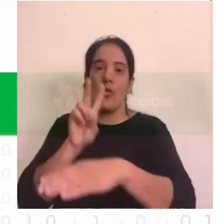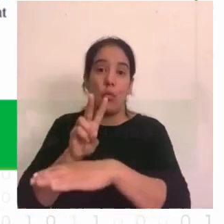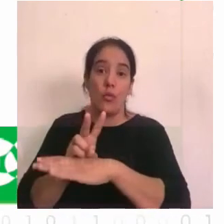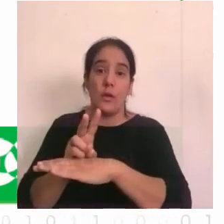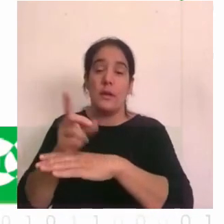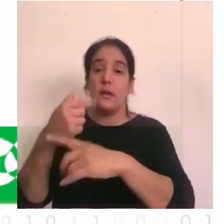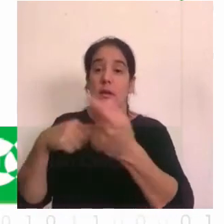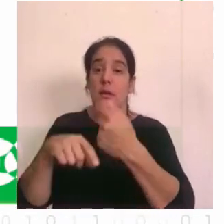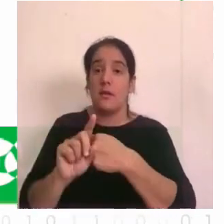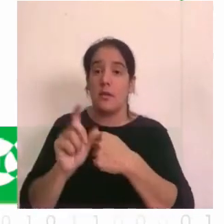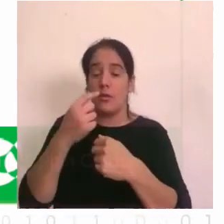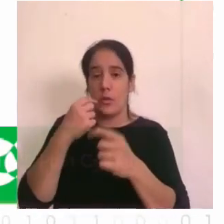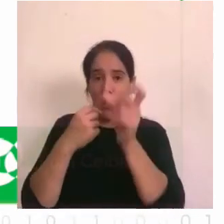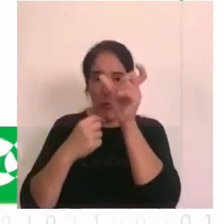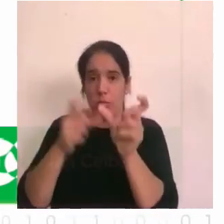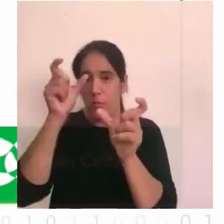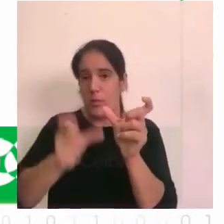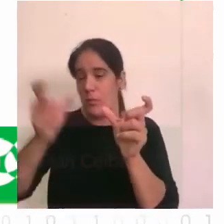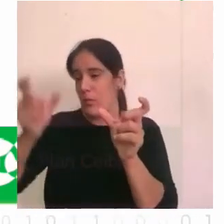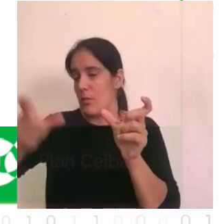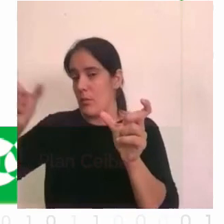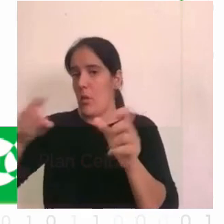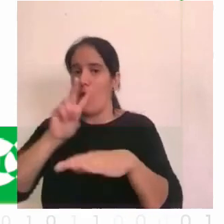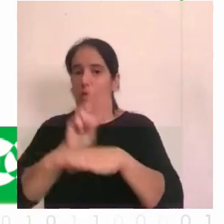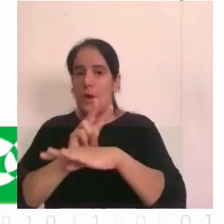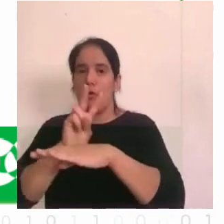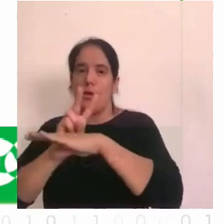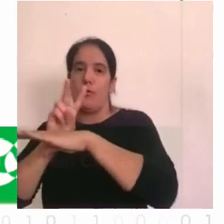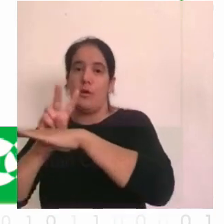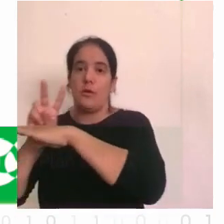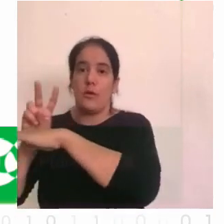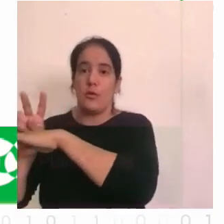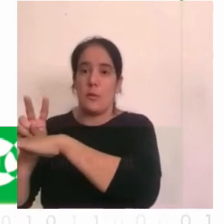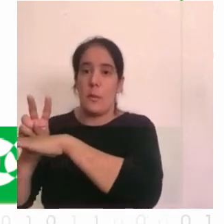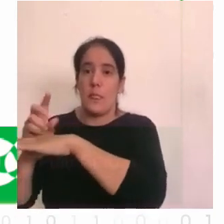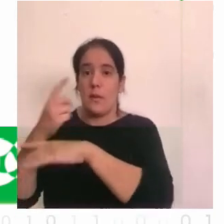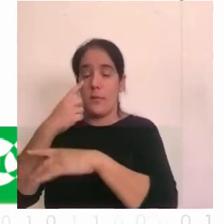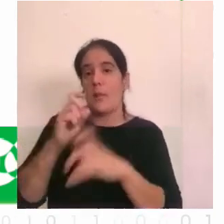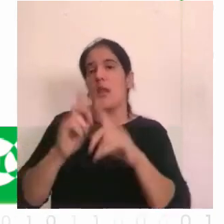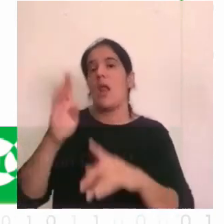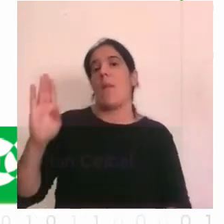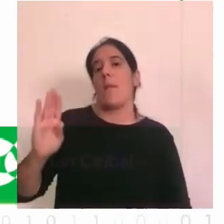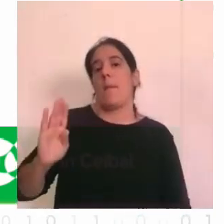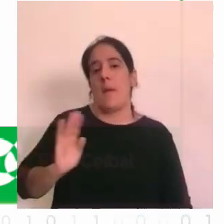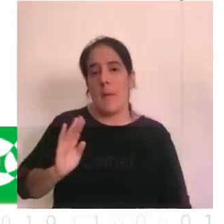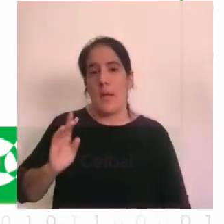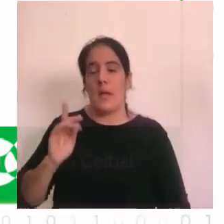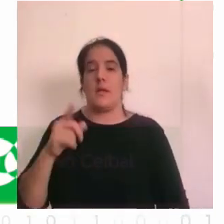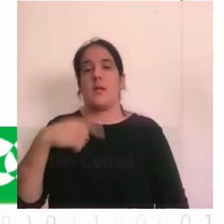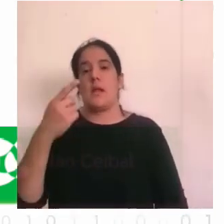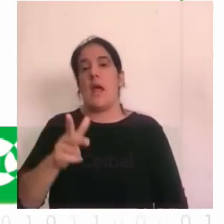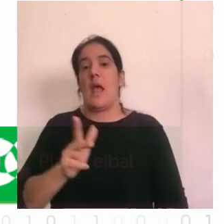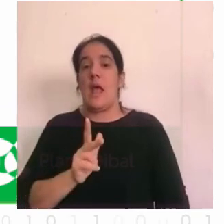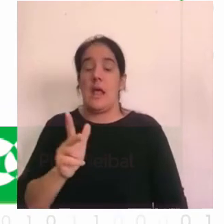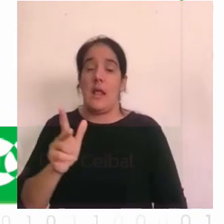incorporando controles. En la segunda columna incorporo variables de la madre, en la tercera del hogar, y por último incorporo variables de los niños. Lo que vemos